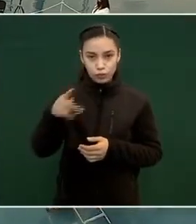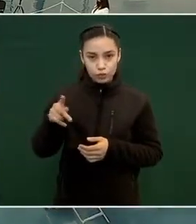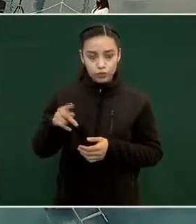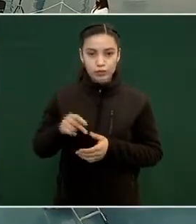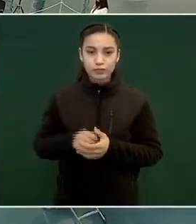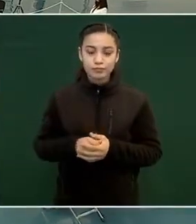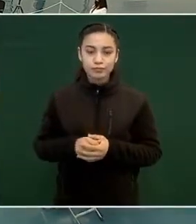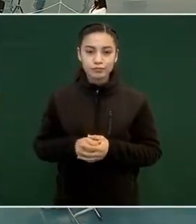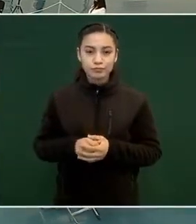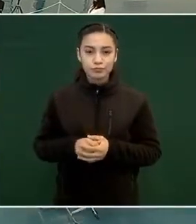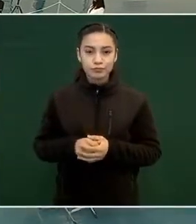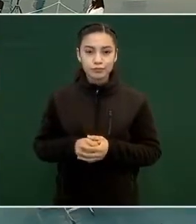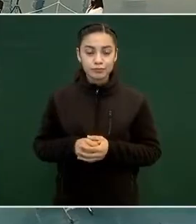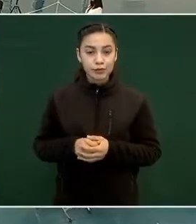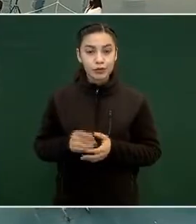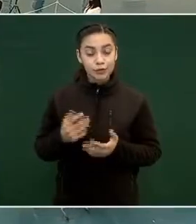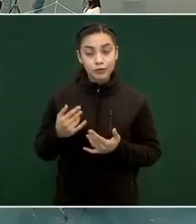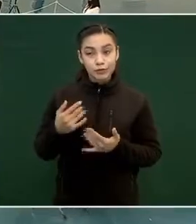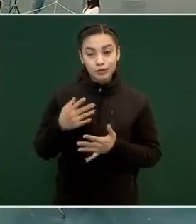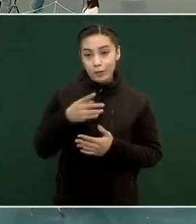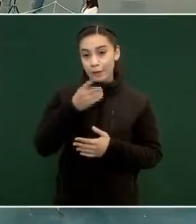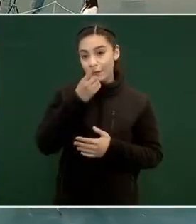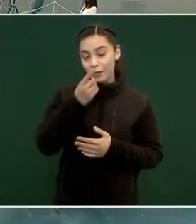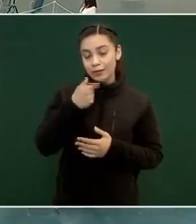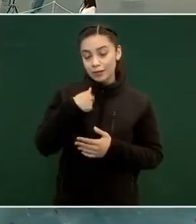si me los mencionas, te digo.